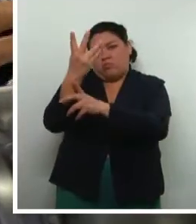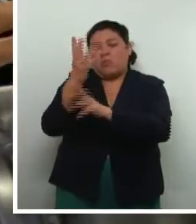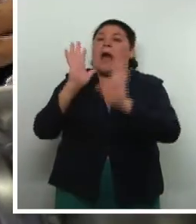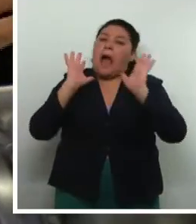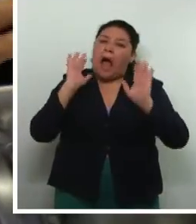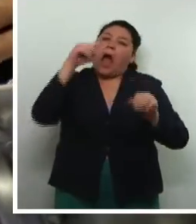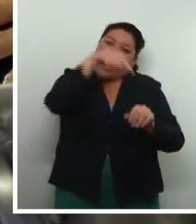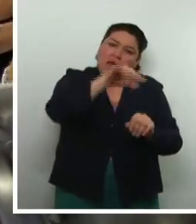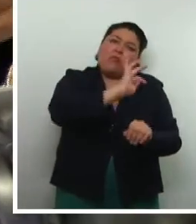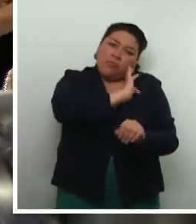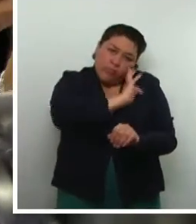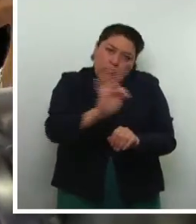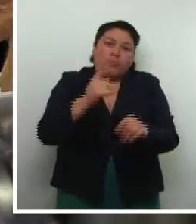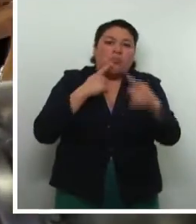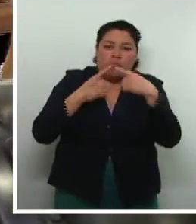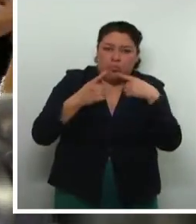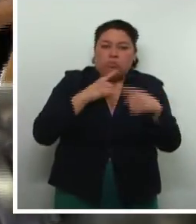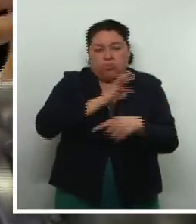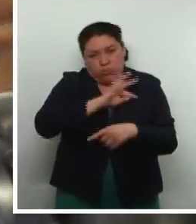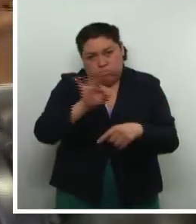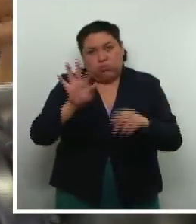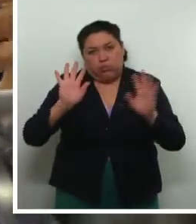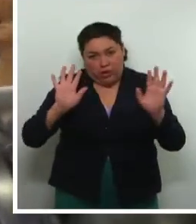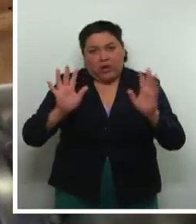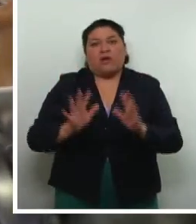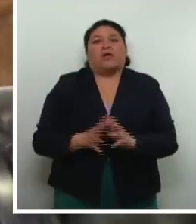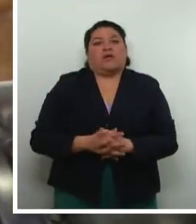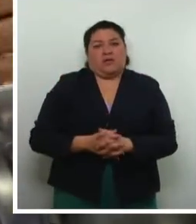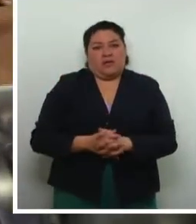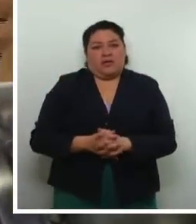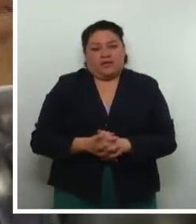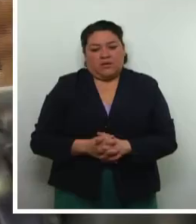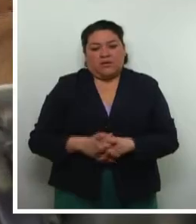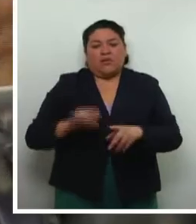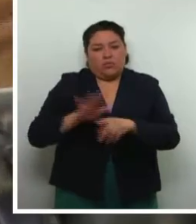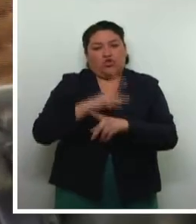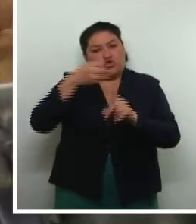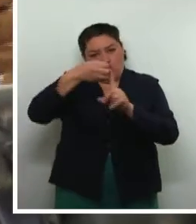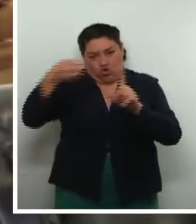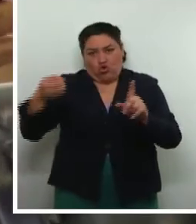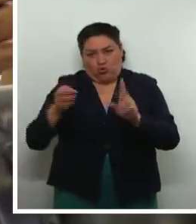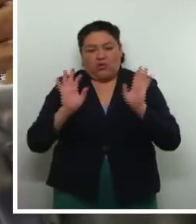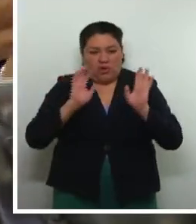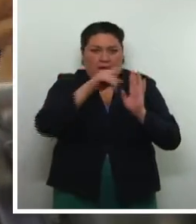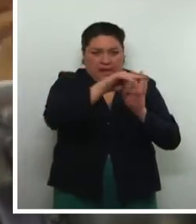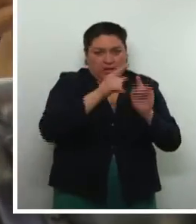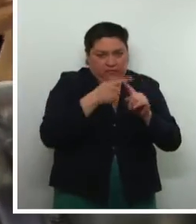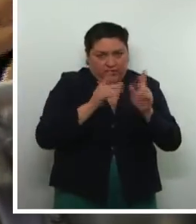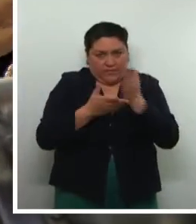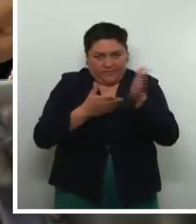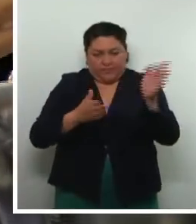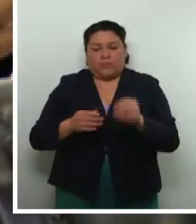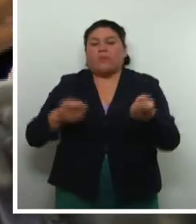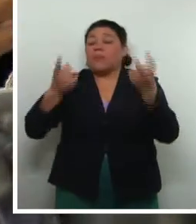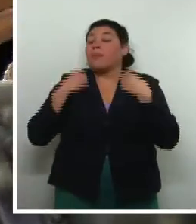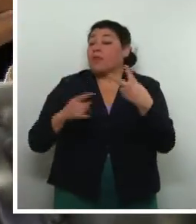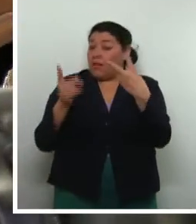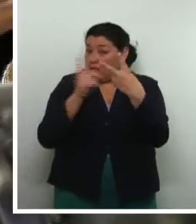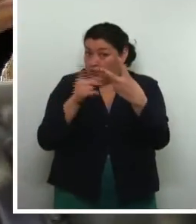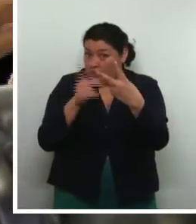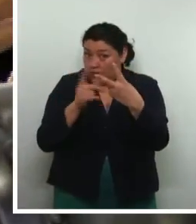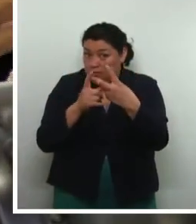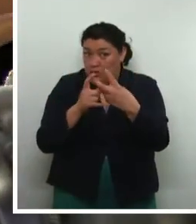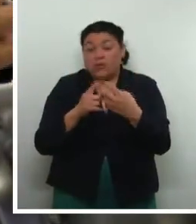reexaminar los efectos que ha provocado este método que se está siguiendo. Y lo segundo es que